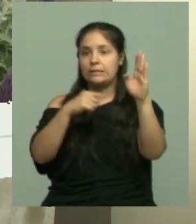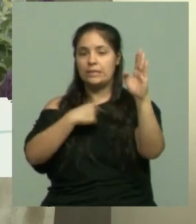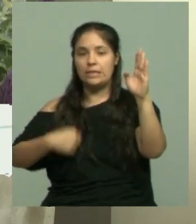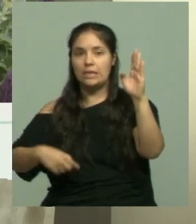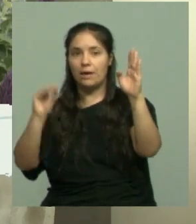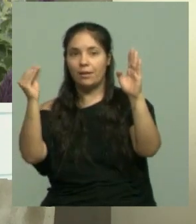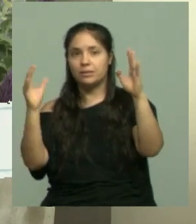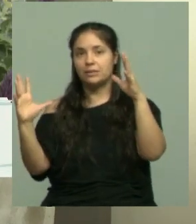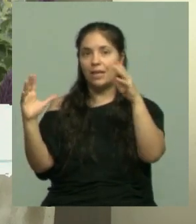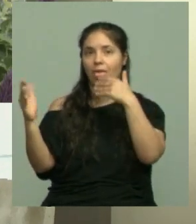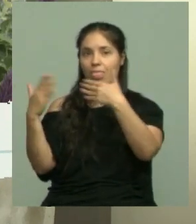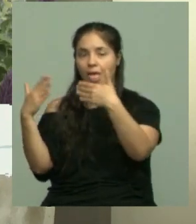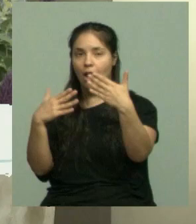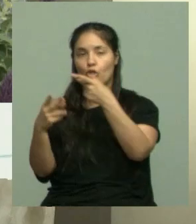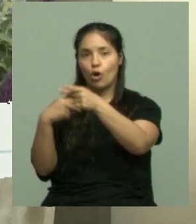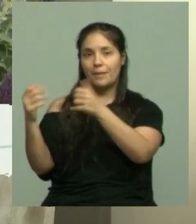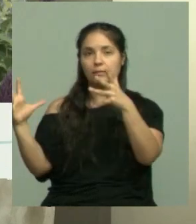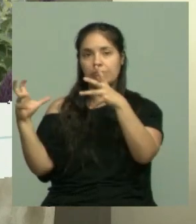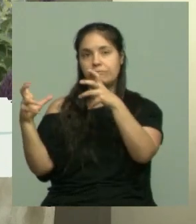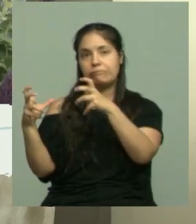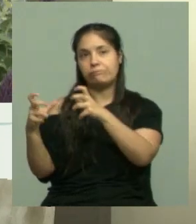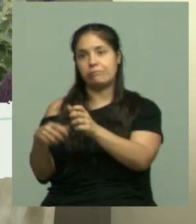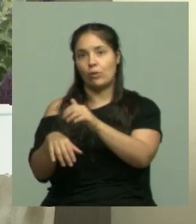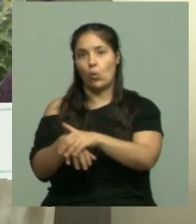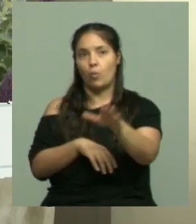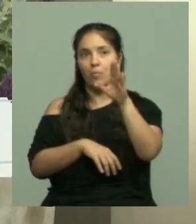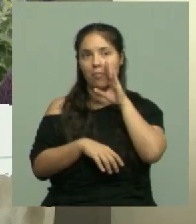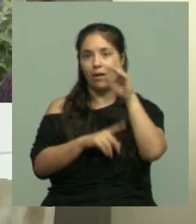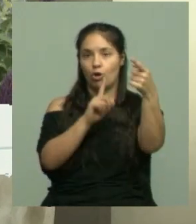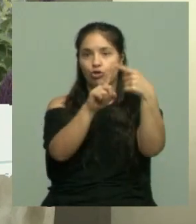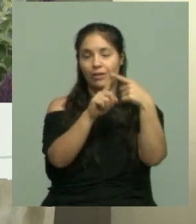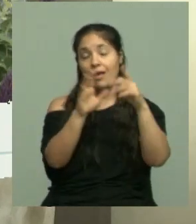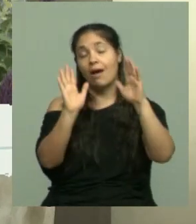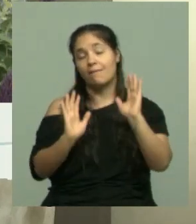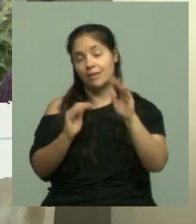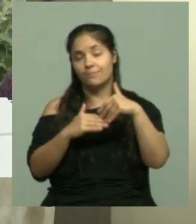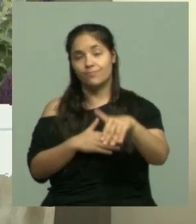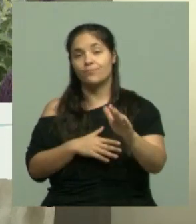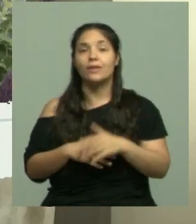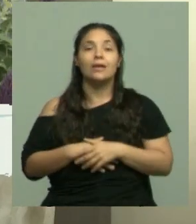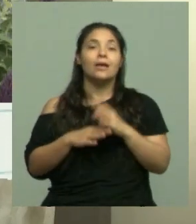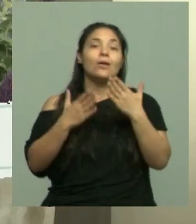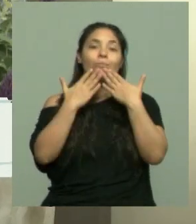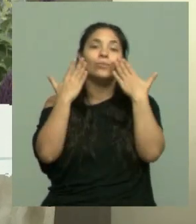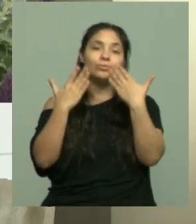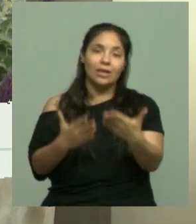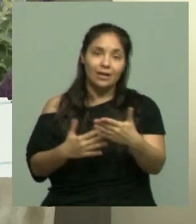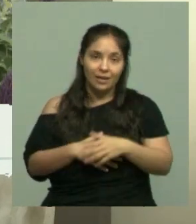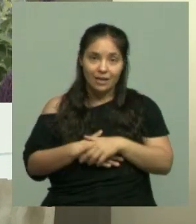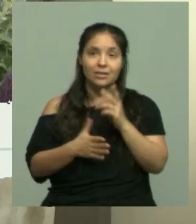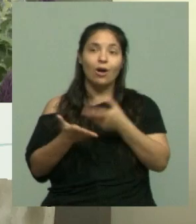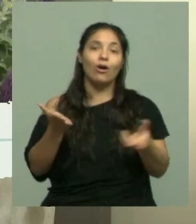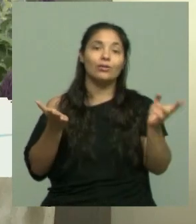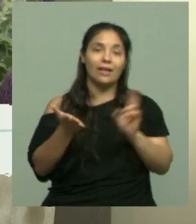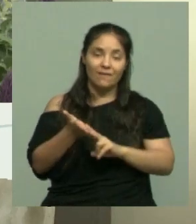atentos sin duda a qué puede suceder también próximamente con la diplomacia argentina. Bueno, te agradecemos nuevamente, como lo